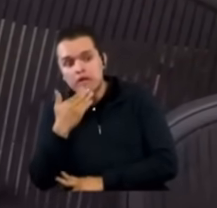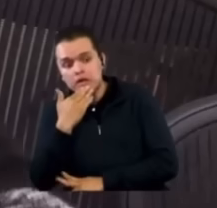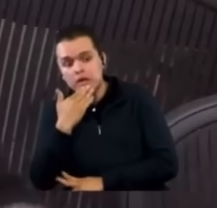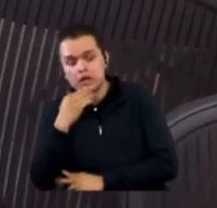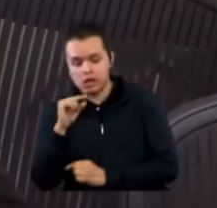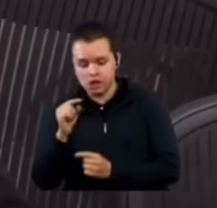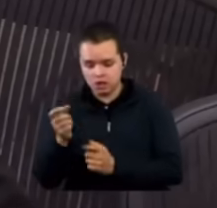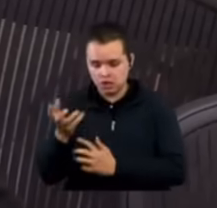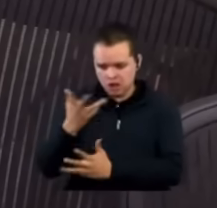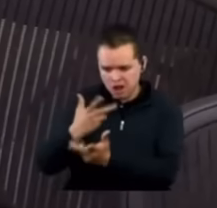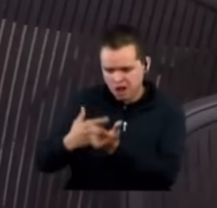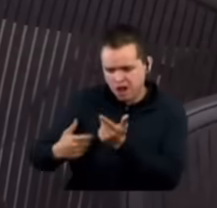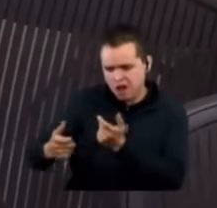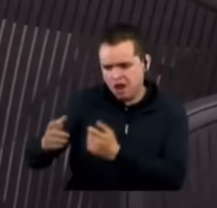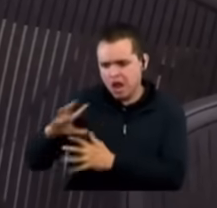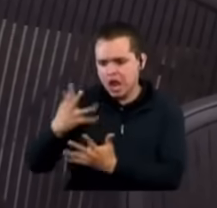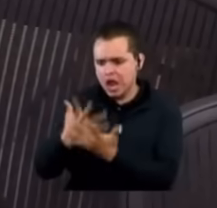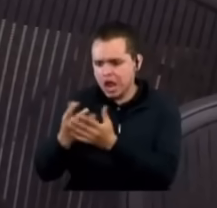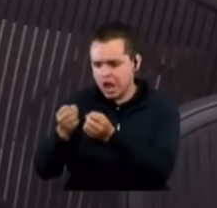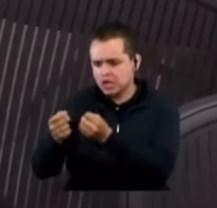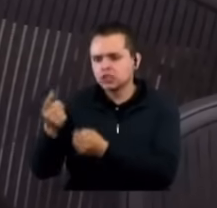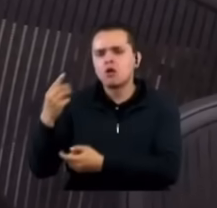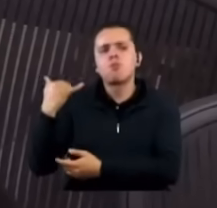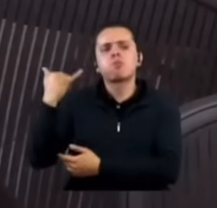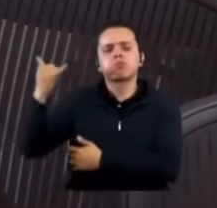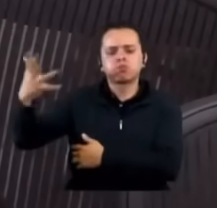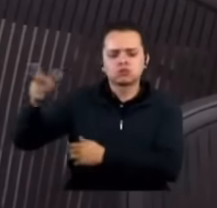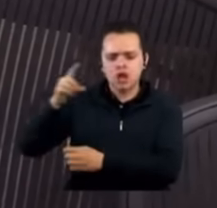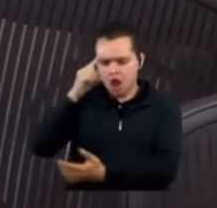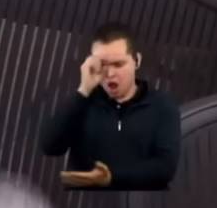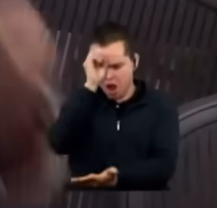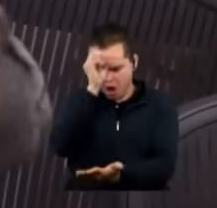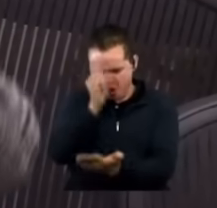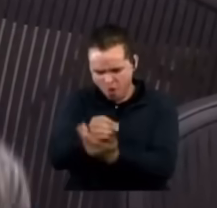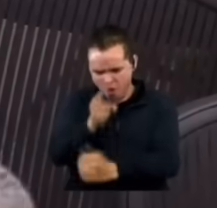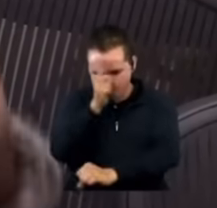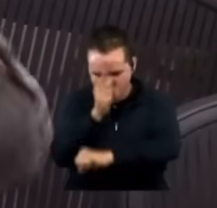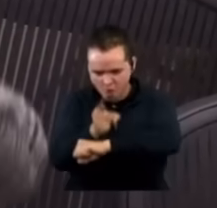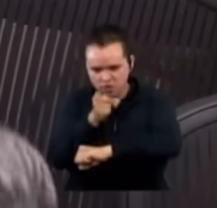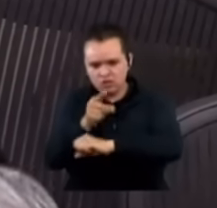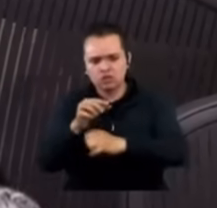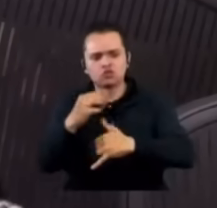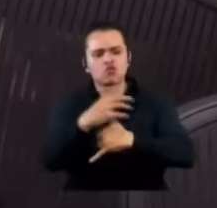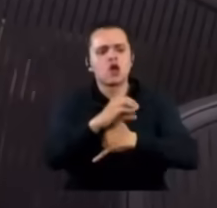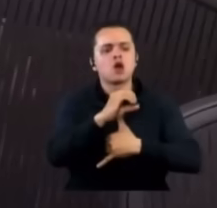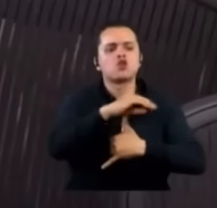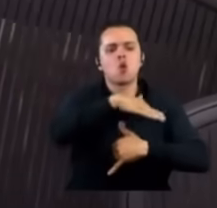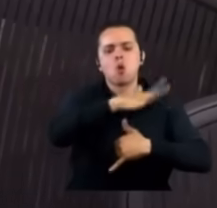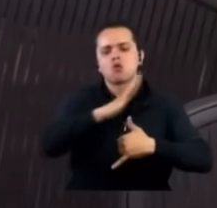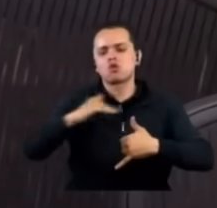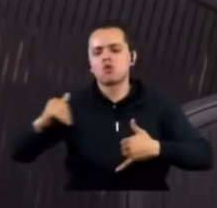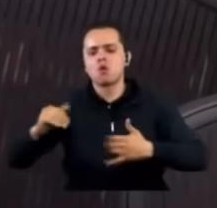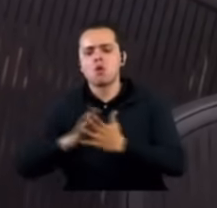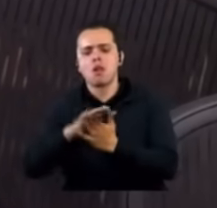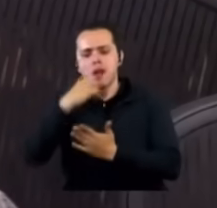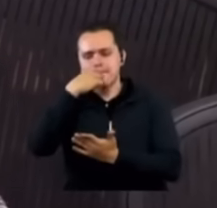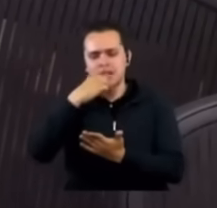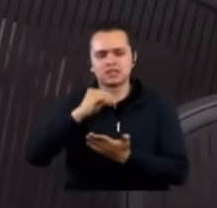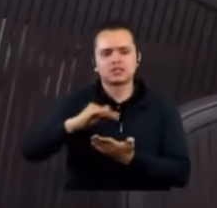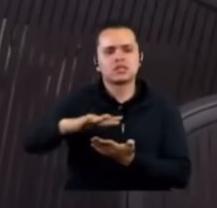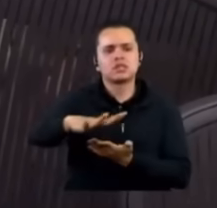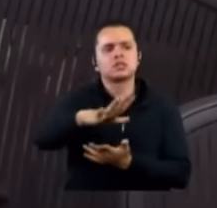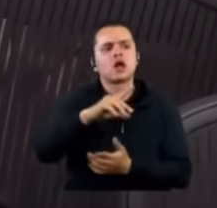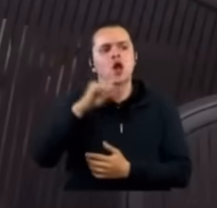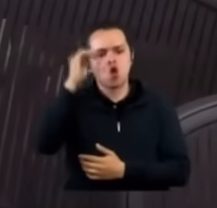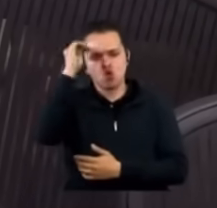las negociaciones en la cárcel, desde allá se había dado la orden, y en zonas como Urabá y el Magdalena Medio,